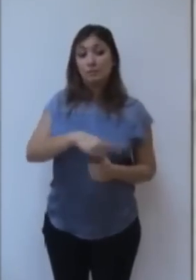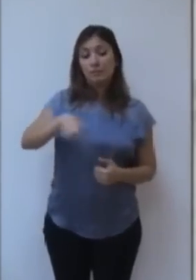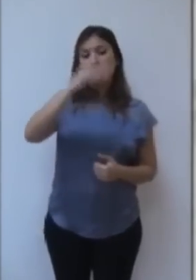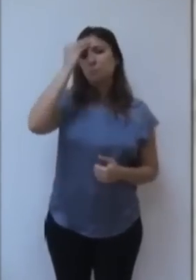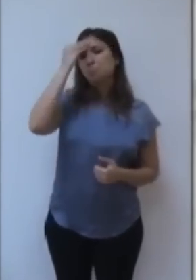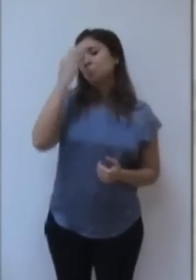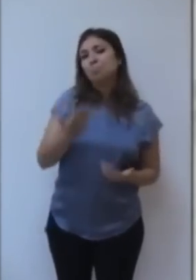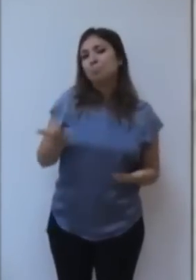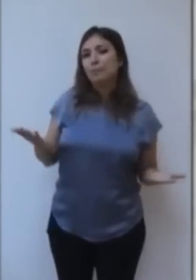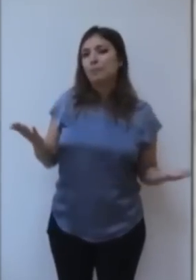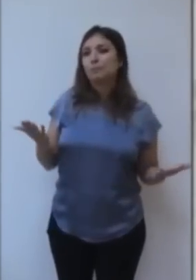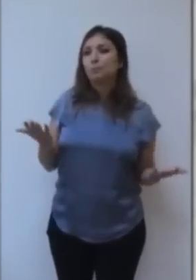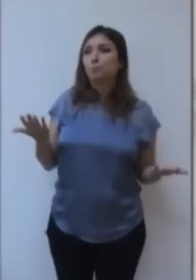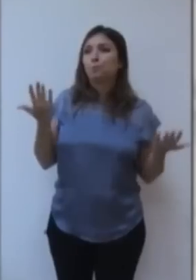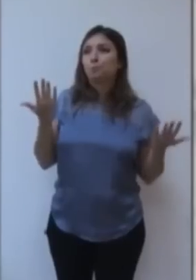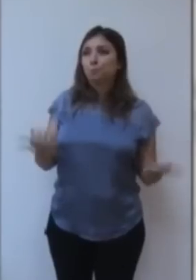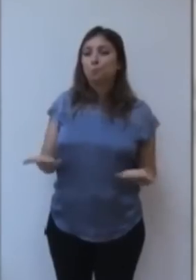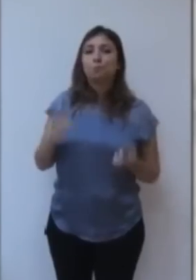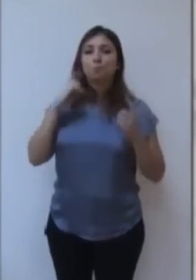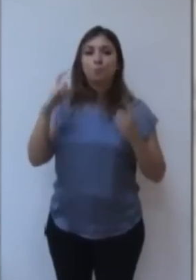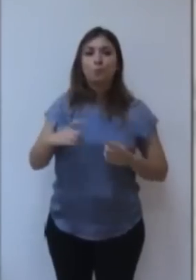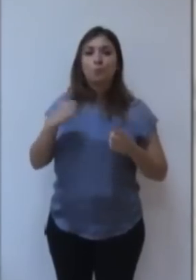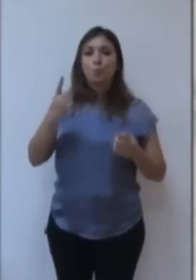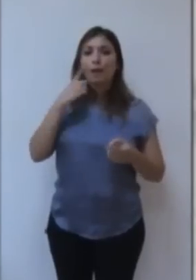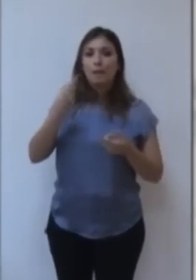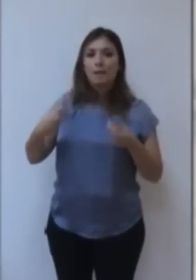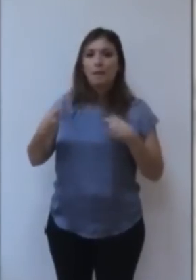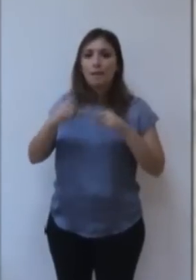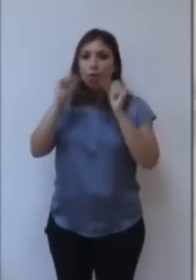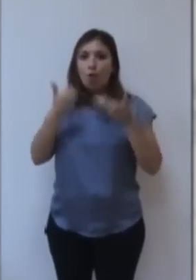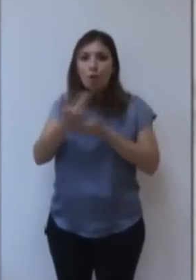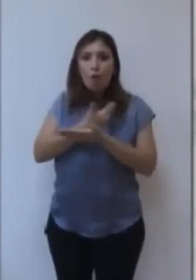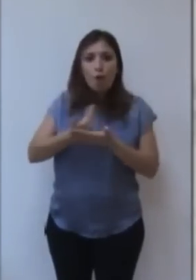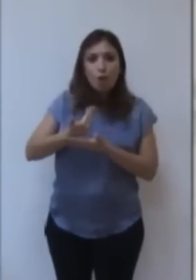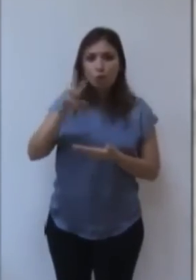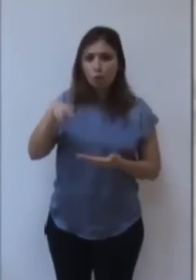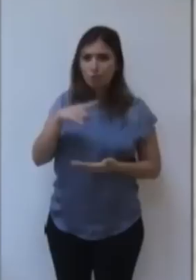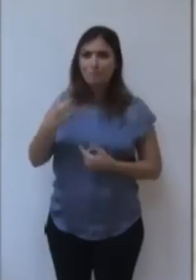que no se trata a lo mejor tanto de que haya un modelo de negocio, sino que es una obligación, ¿no?